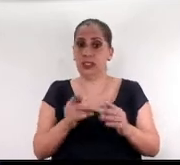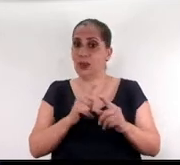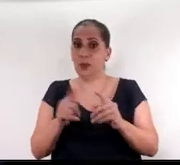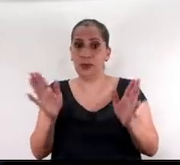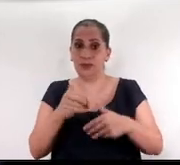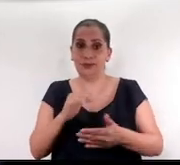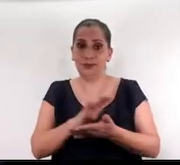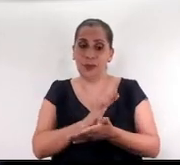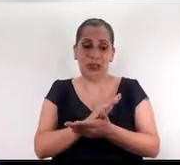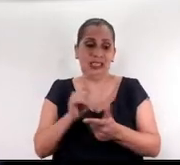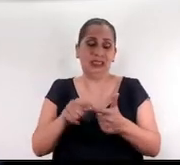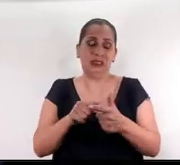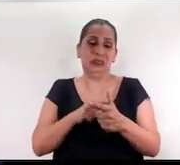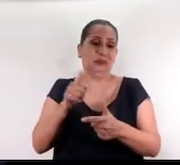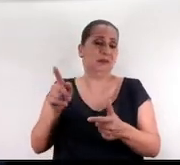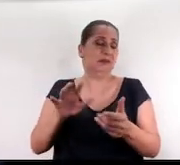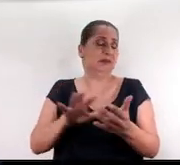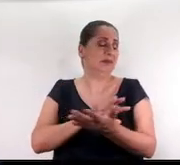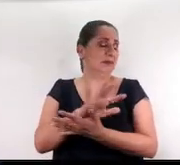mayor desorden,